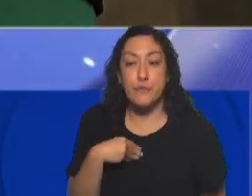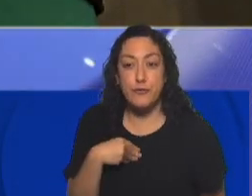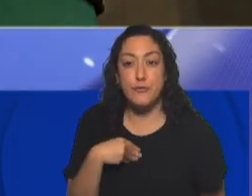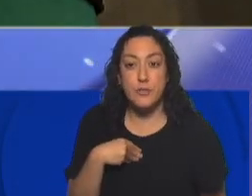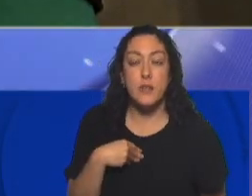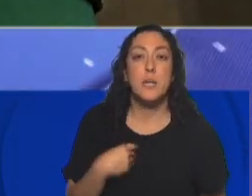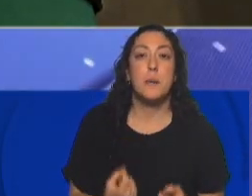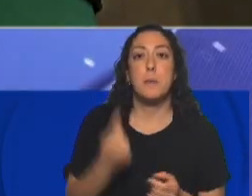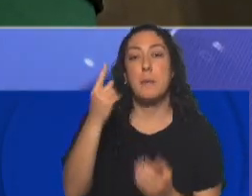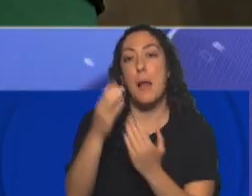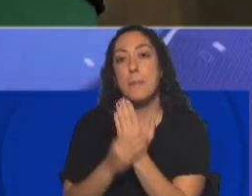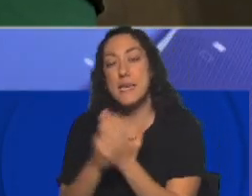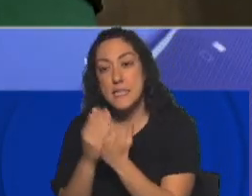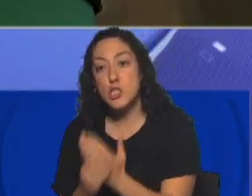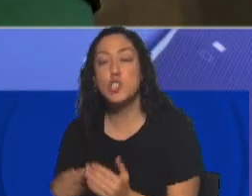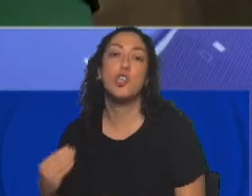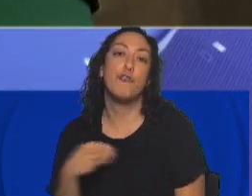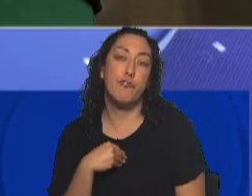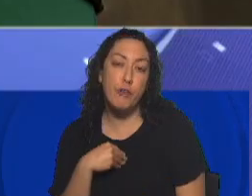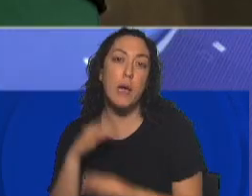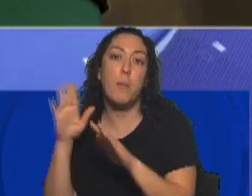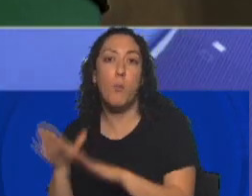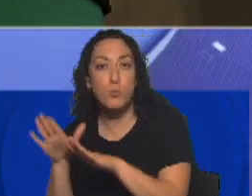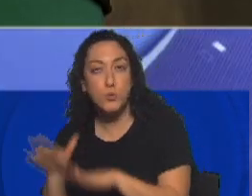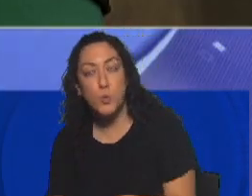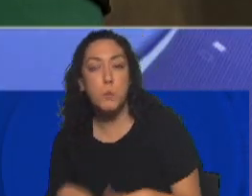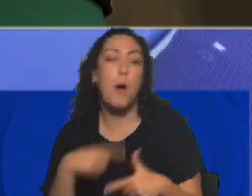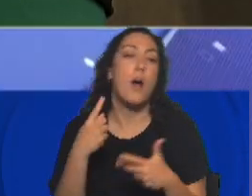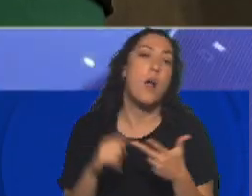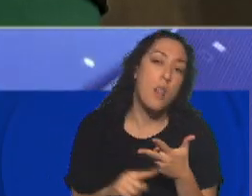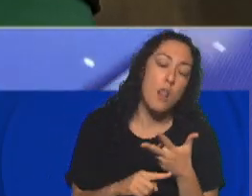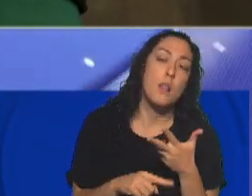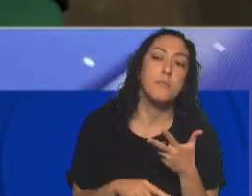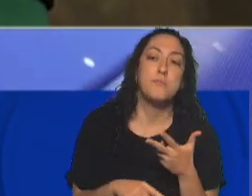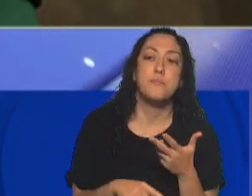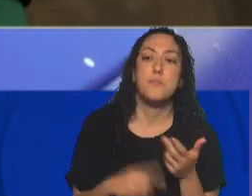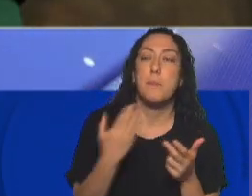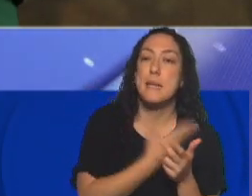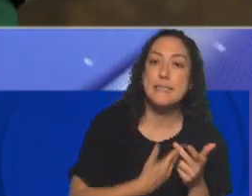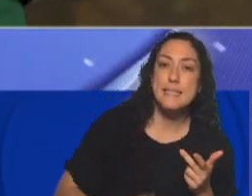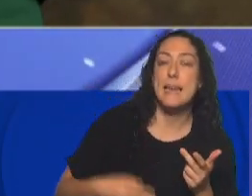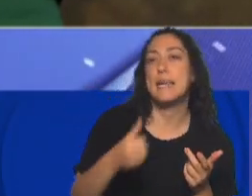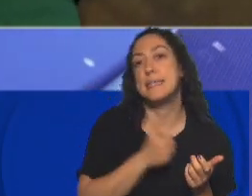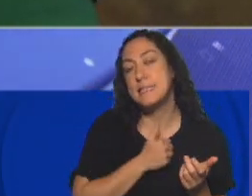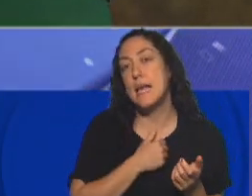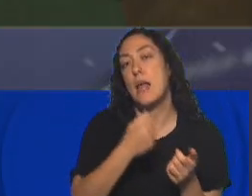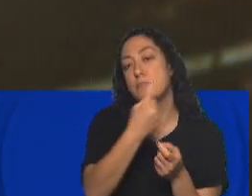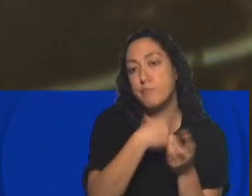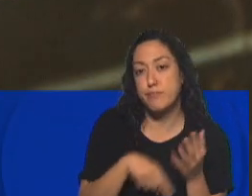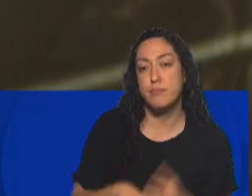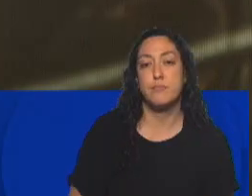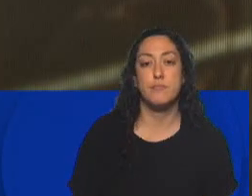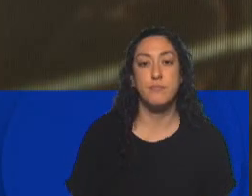cristiana, el primer tiene que ser musulmán sunita, entre otros. Esto es válido remarcarlo para entender un poco de qué se trata cuando